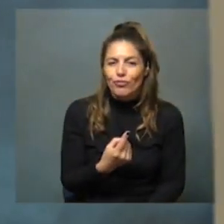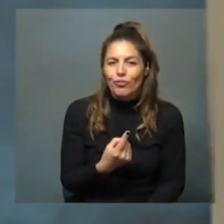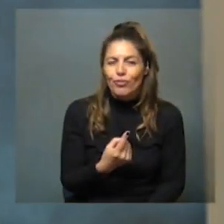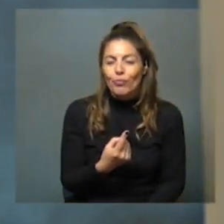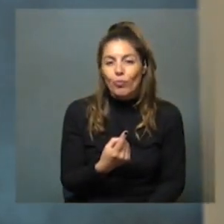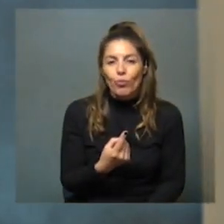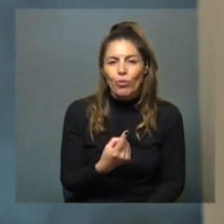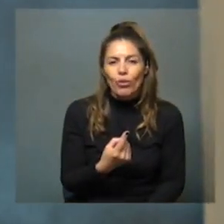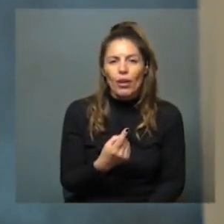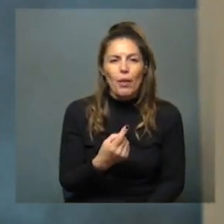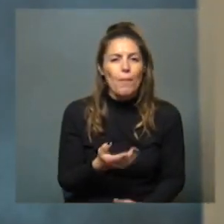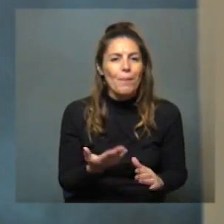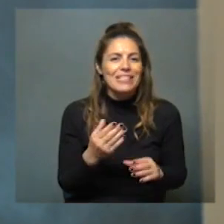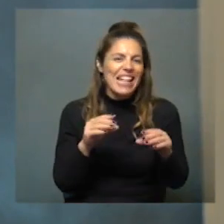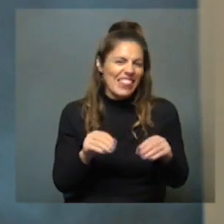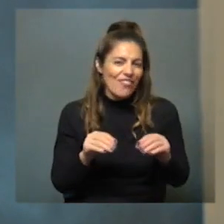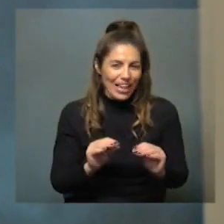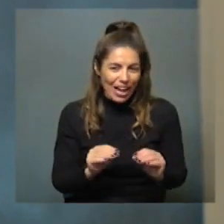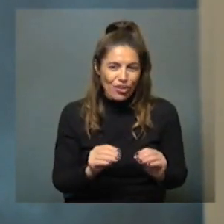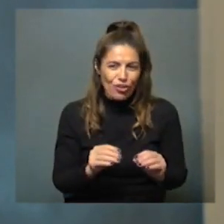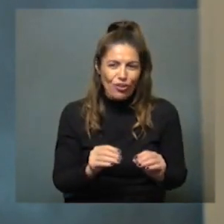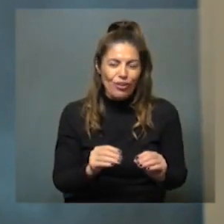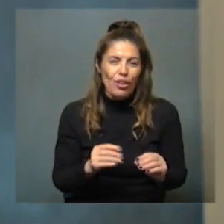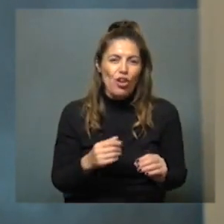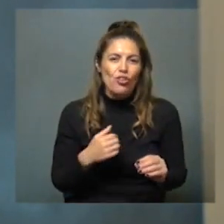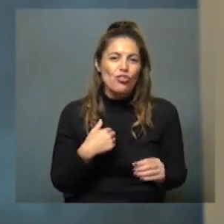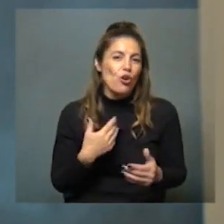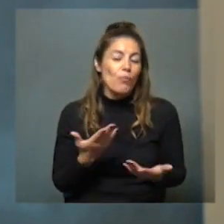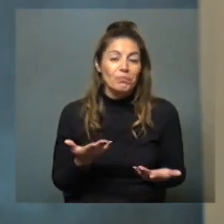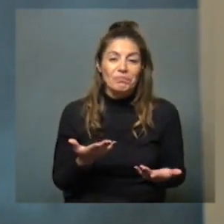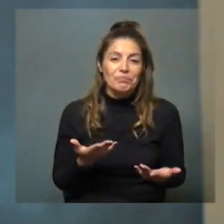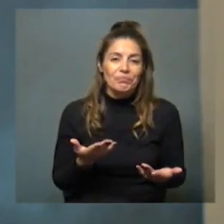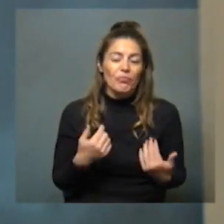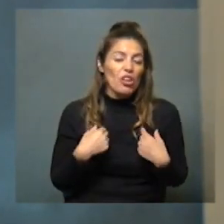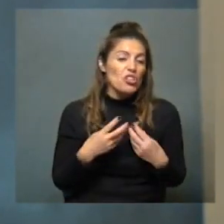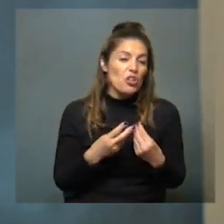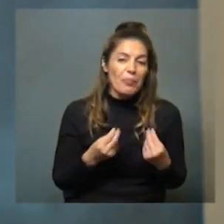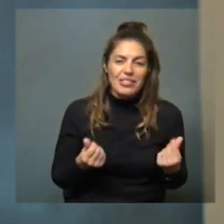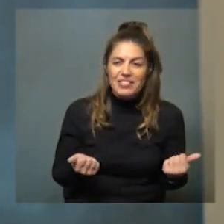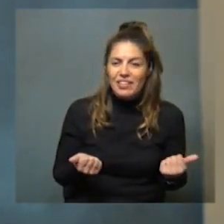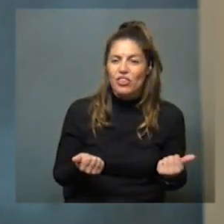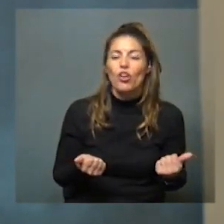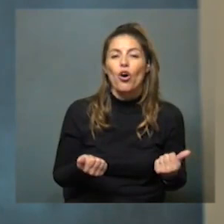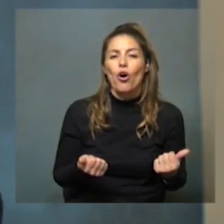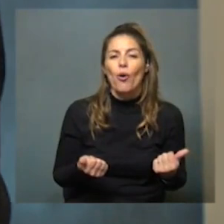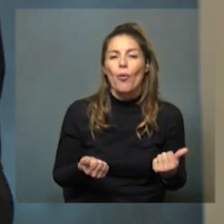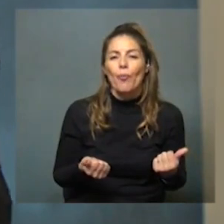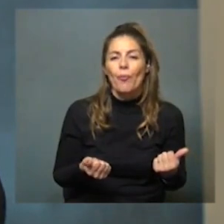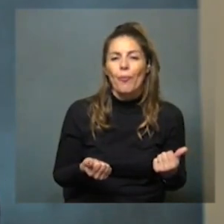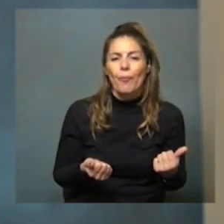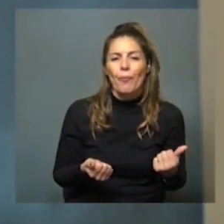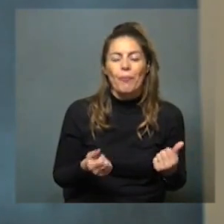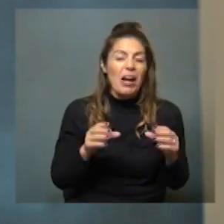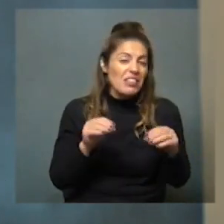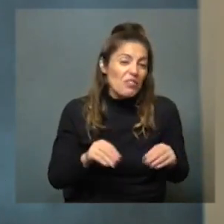ponele que es un poco más liviano, ¿no? No tengo que, no sé, por alguna razón yo me siento como más más